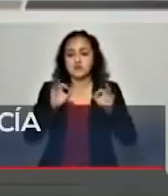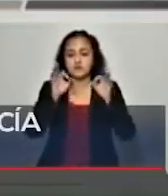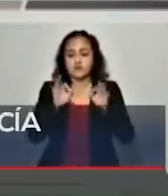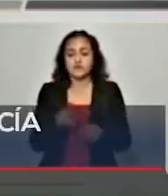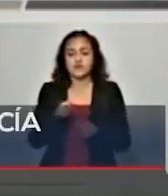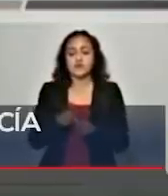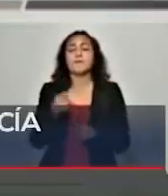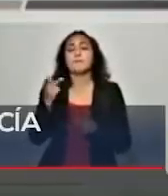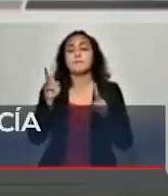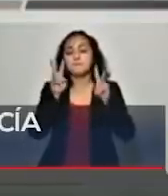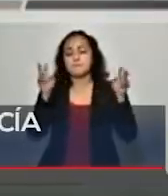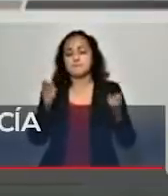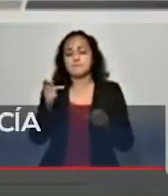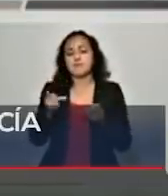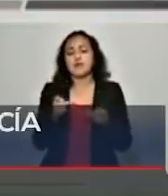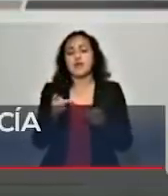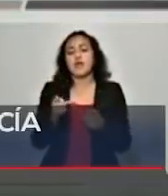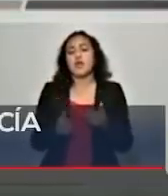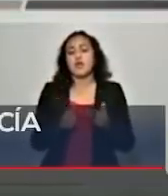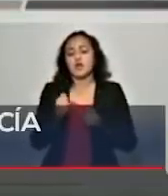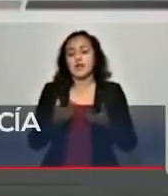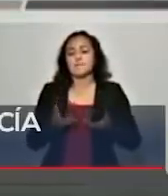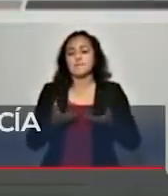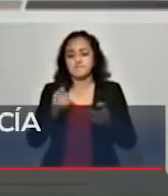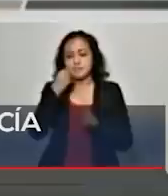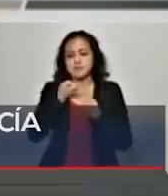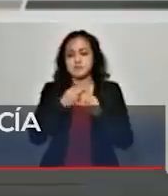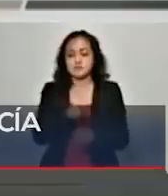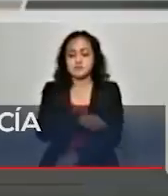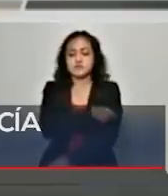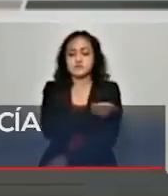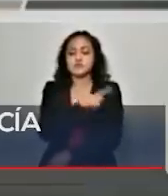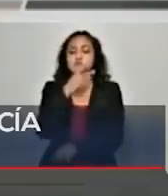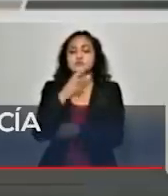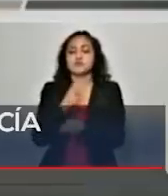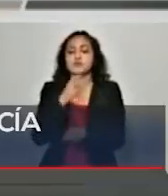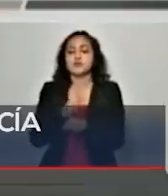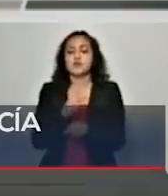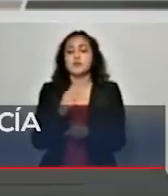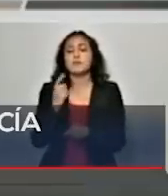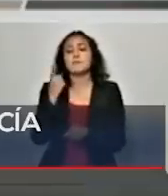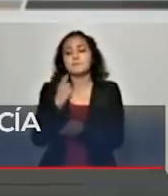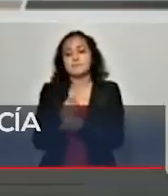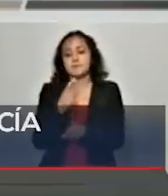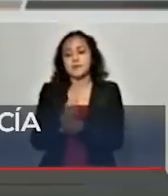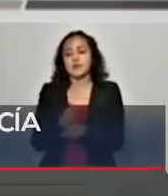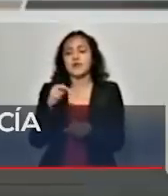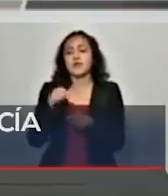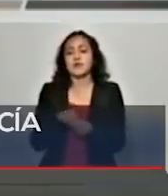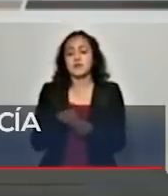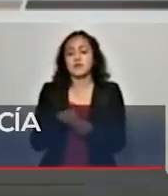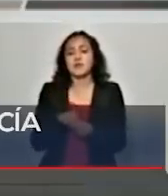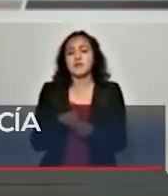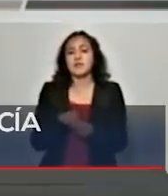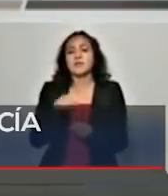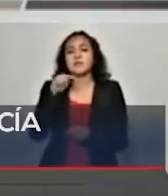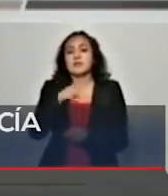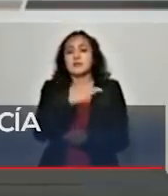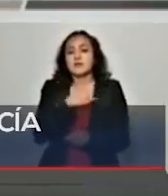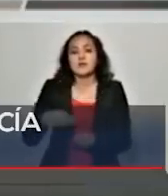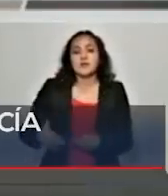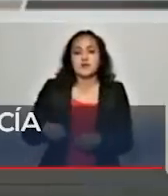oficial del plan correcaminos para el inicio de la vacunación de segundas dosis primeras dosis entre en el